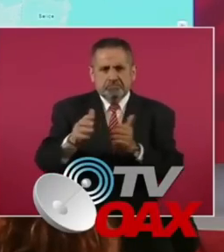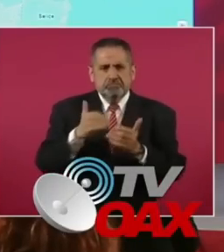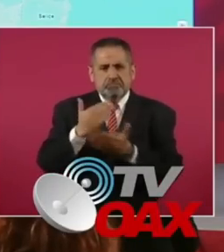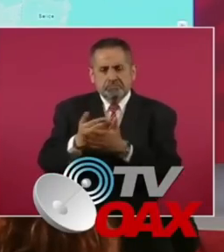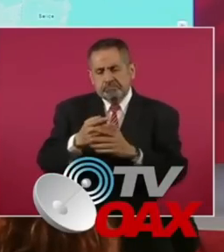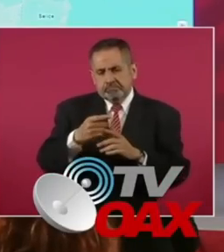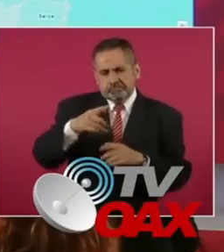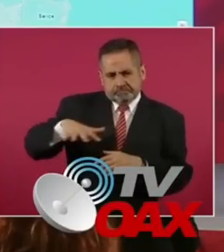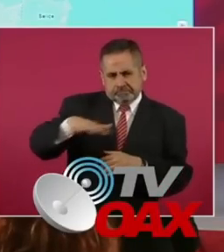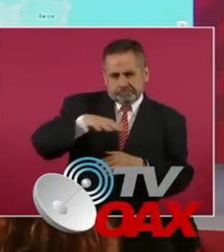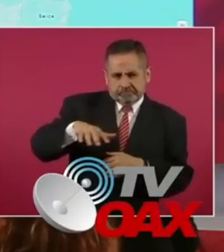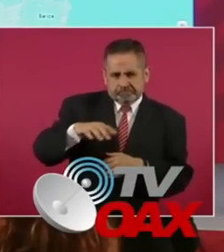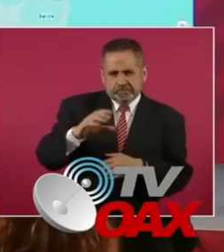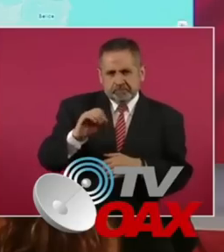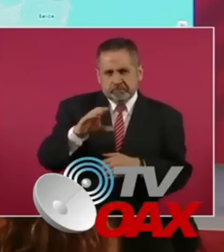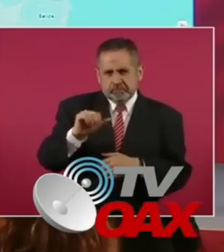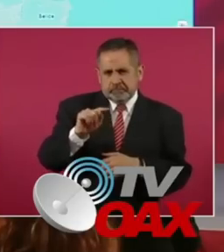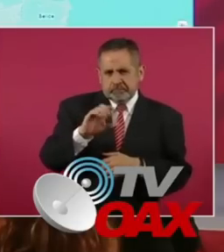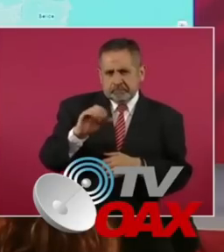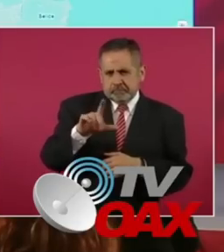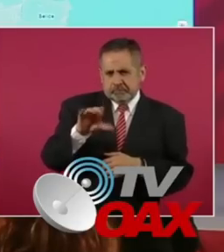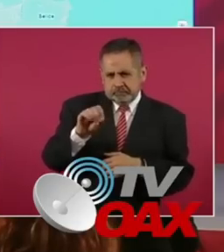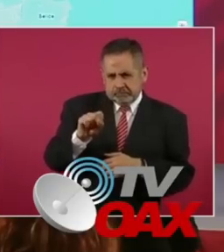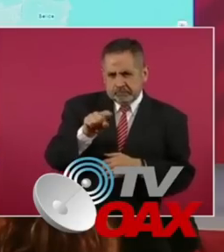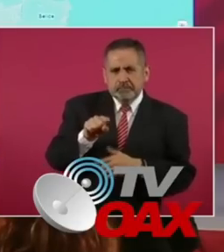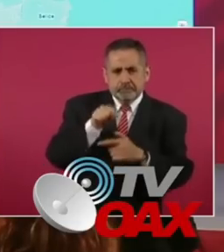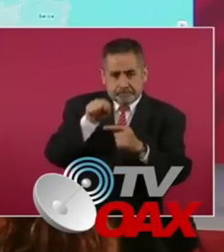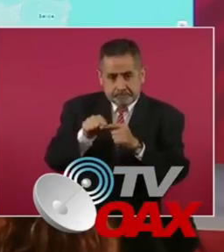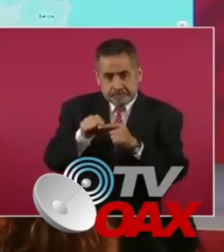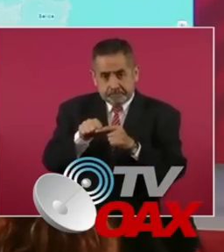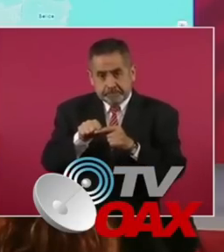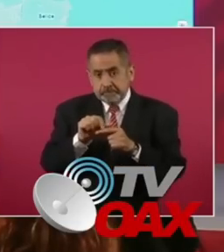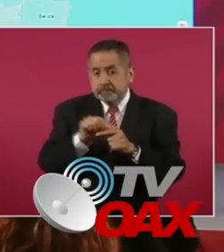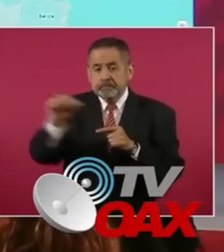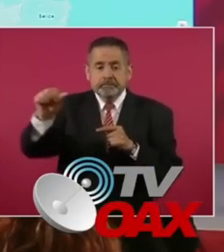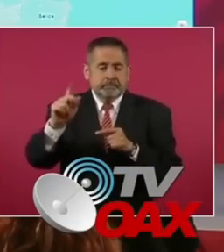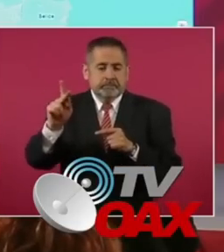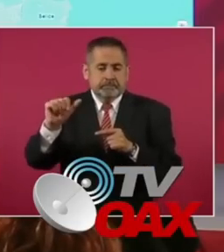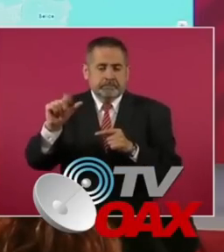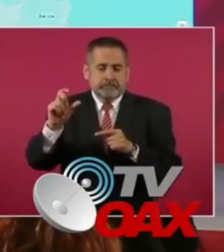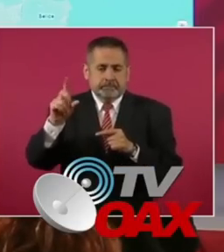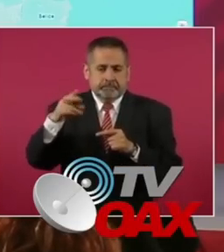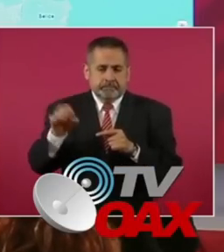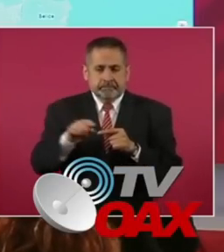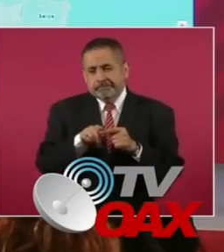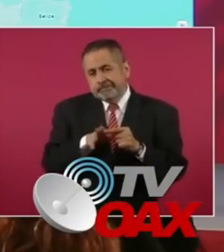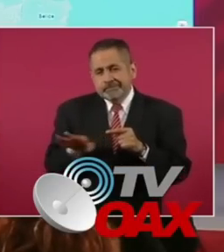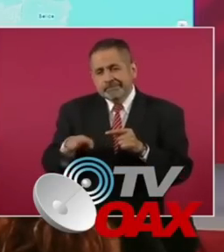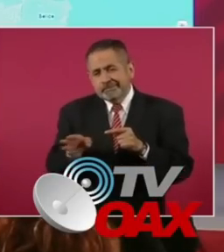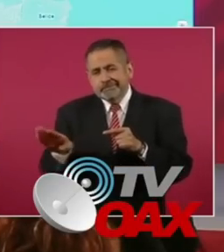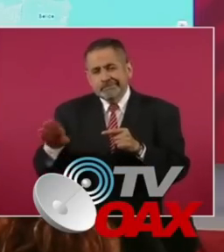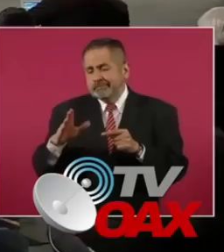Aguas, hasta Coatzacoalcos, pero de aquí a Palenque, pues está muy